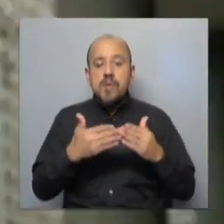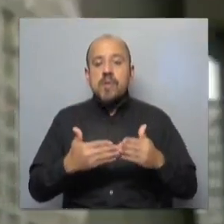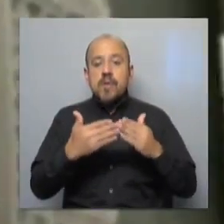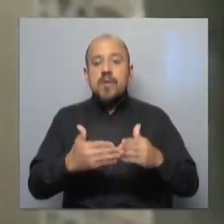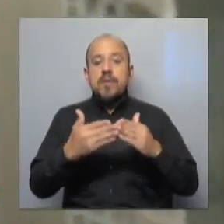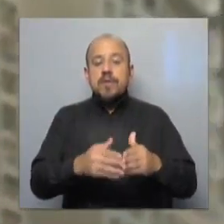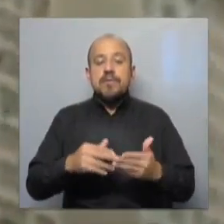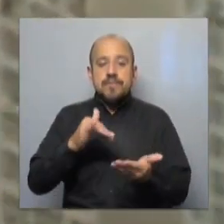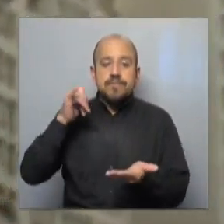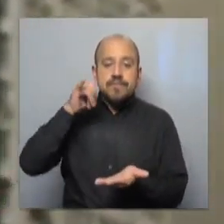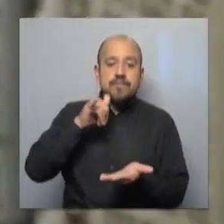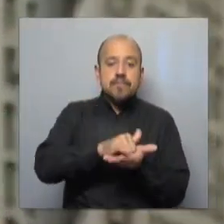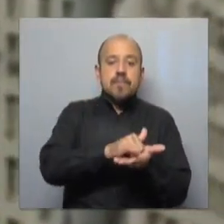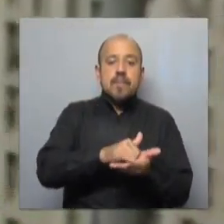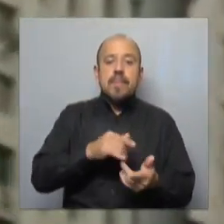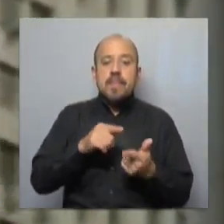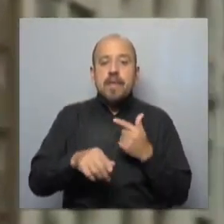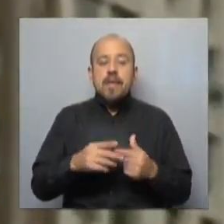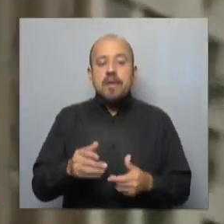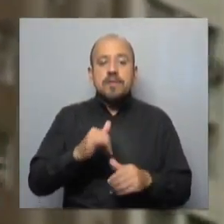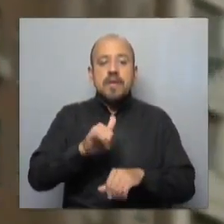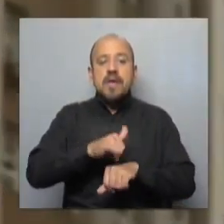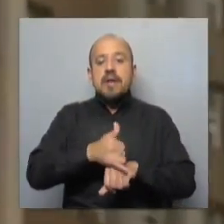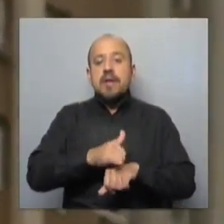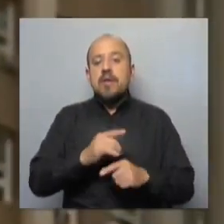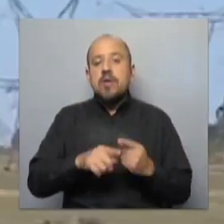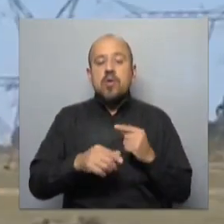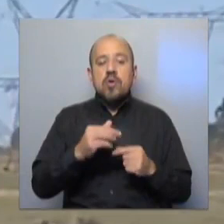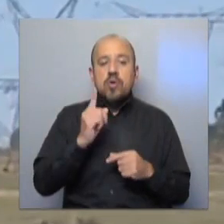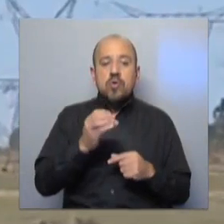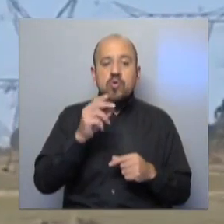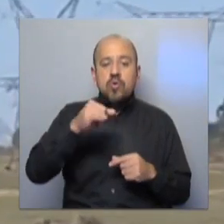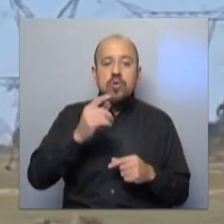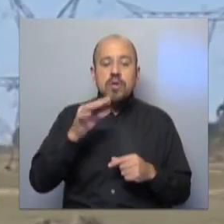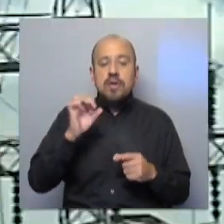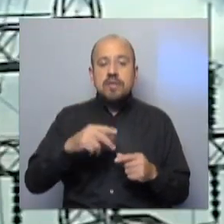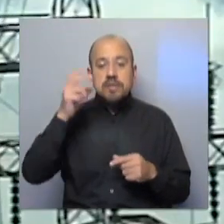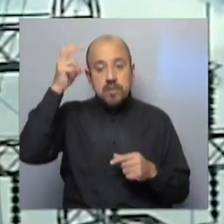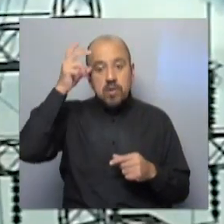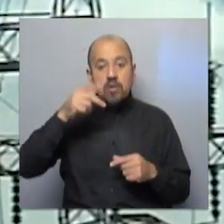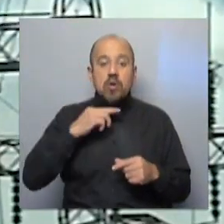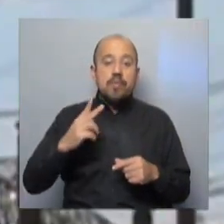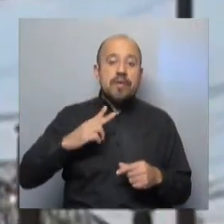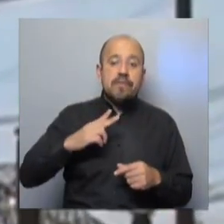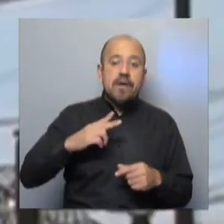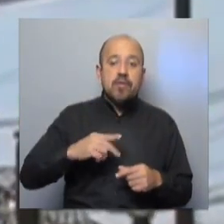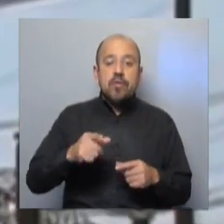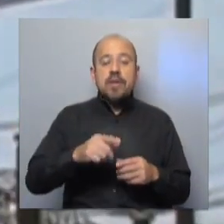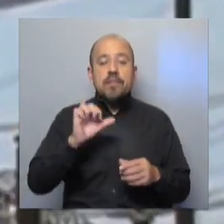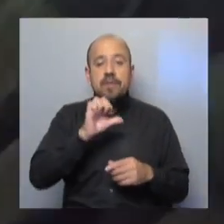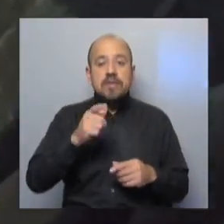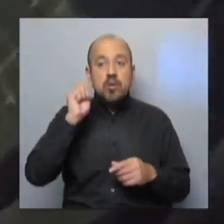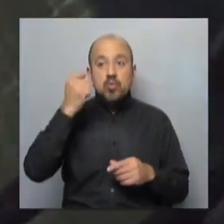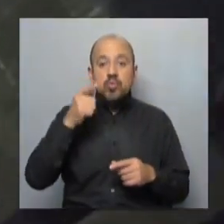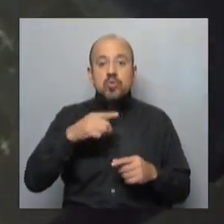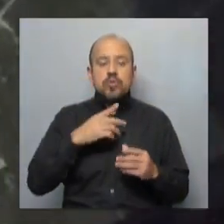los aeropuertos el galeao y santos dumont de janeiro y congonhas en san pablo para lula la privatización de eletrobrás hará inviable